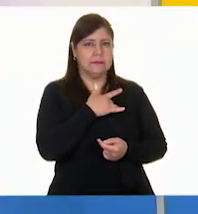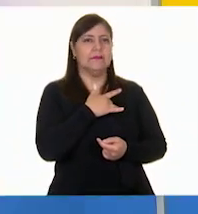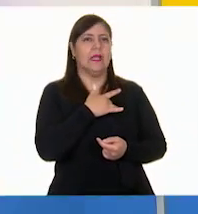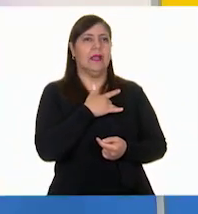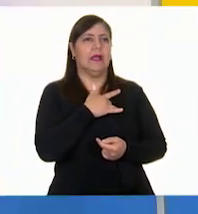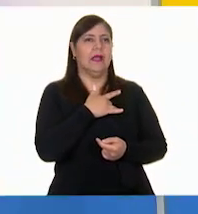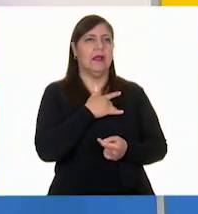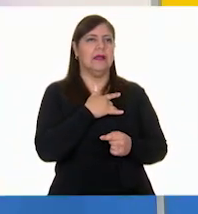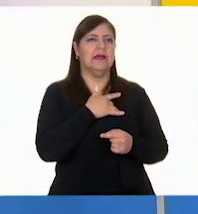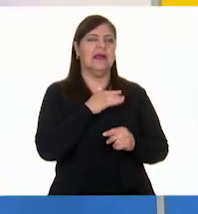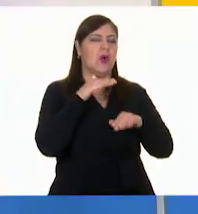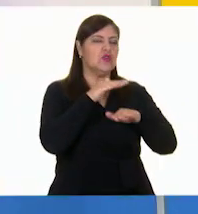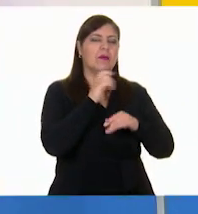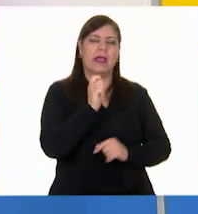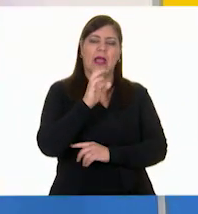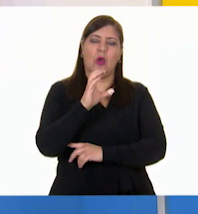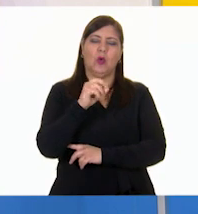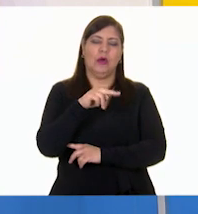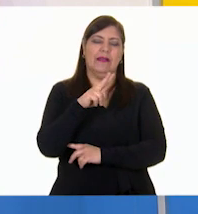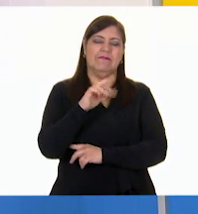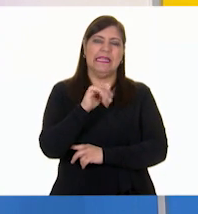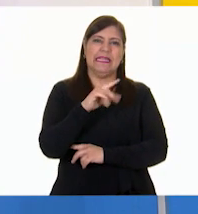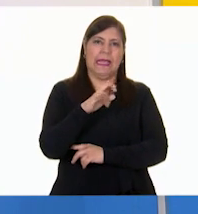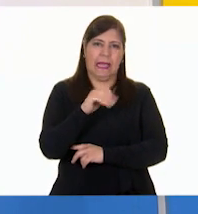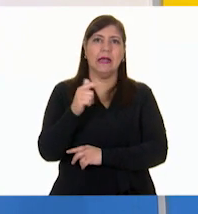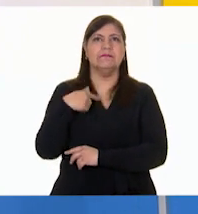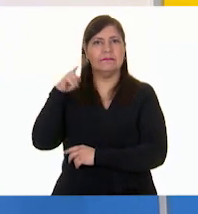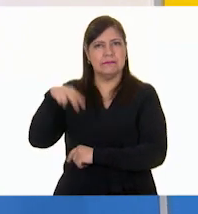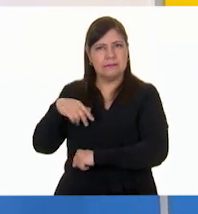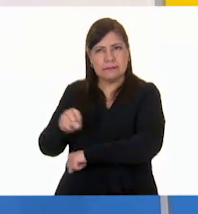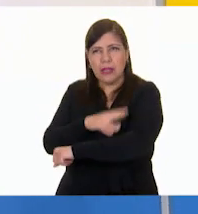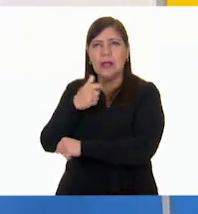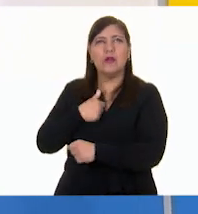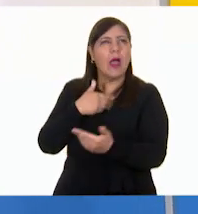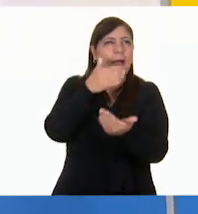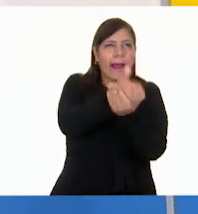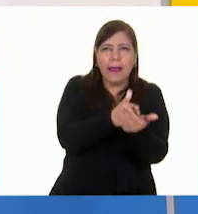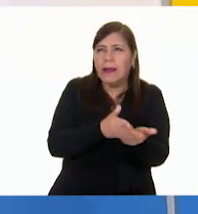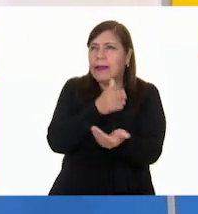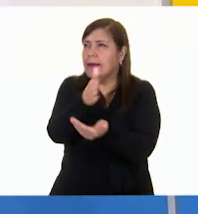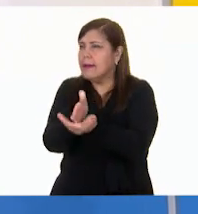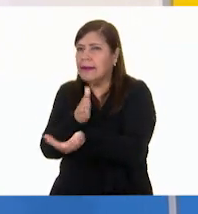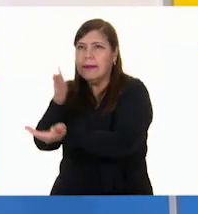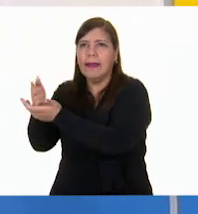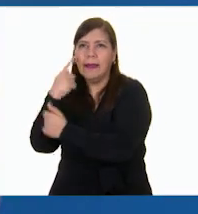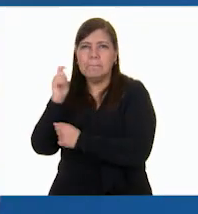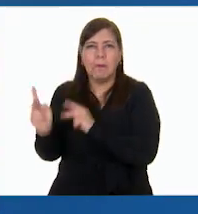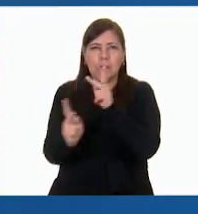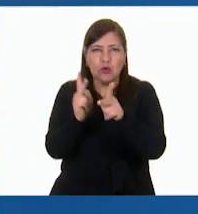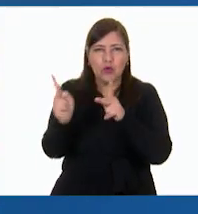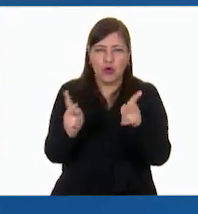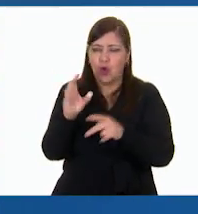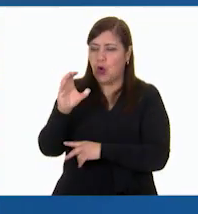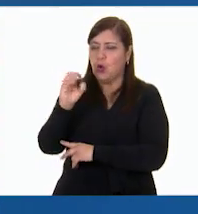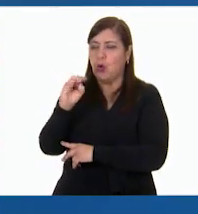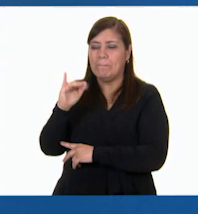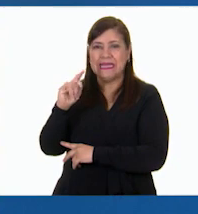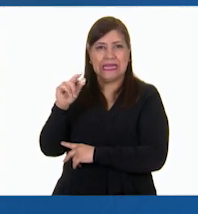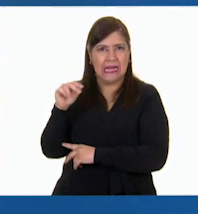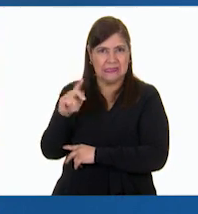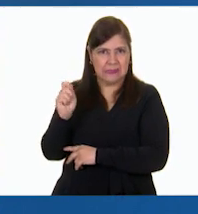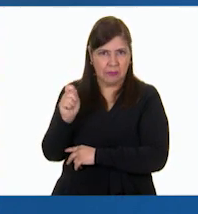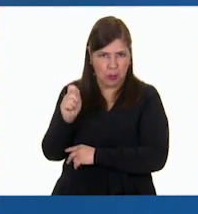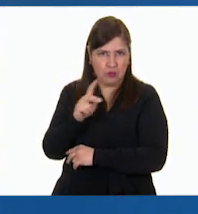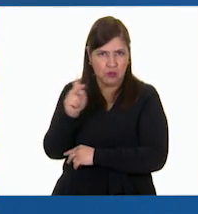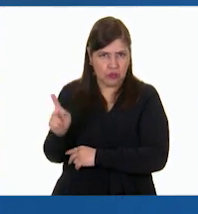sobre la Conviteca. Es que es muy emocionante y además yo ya estuve visitando muchos pueblitos que están alrededor de Comitán, y